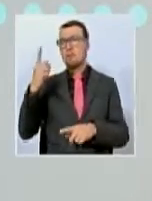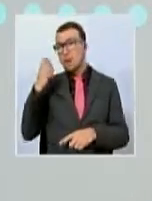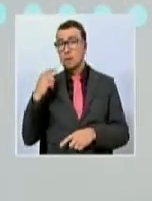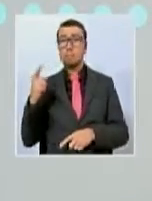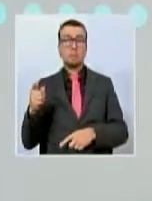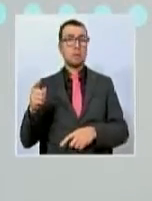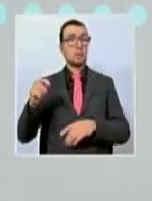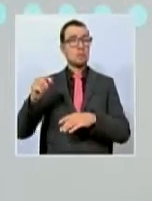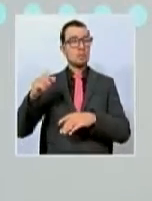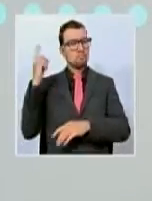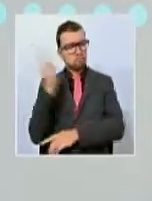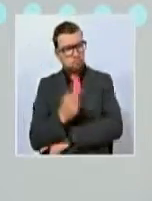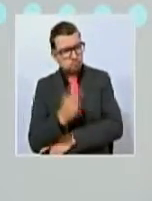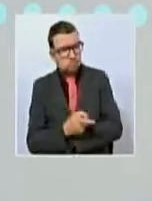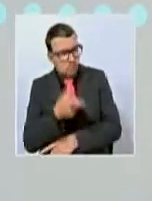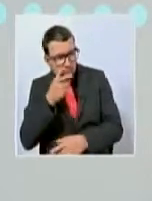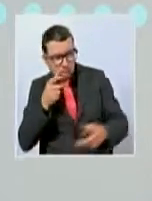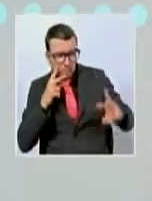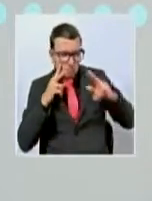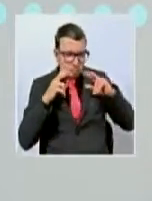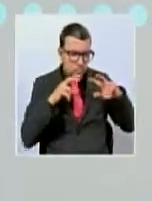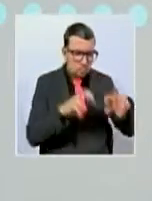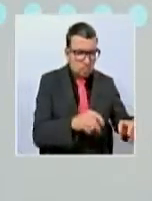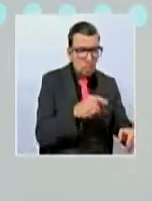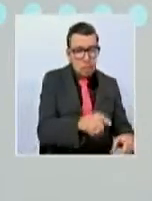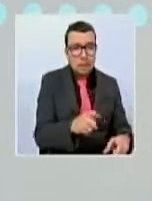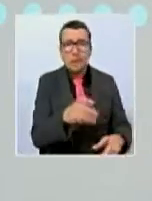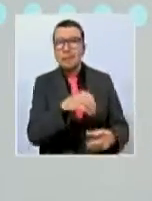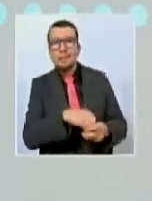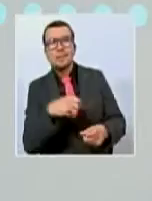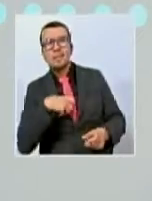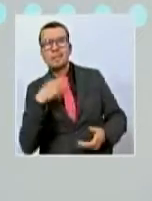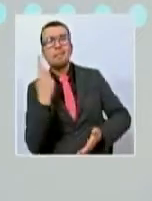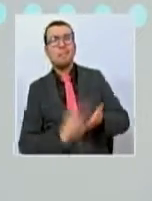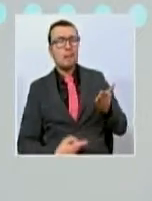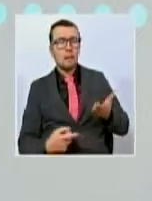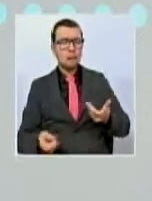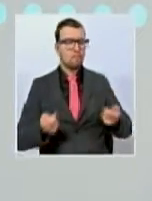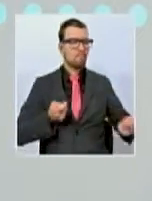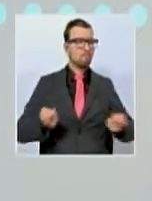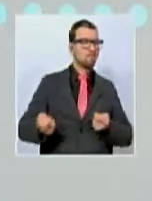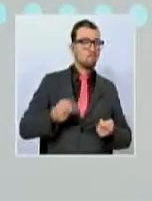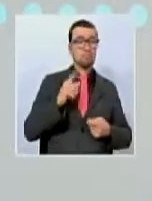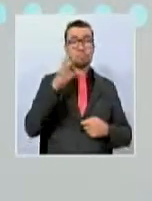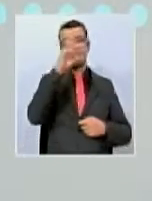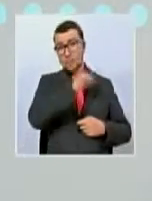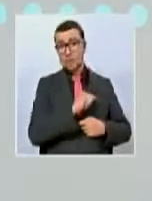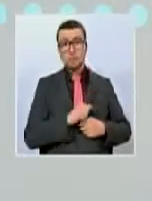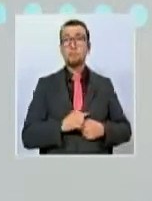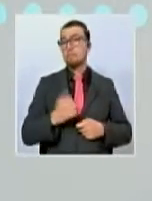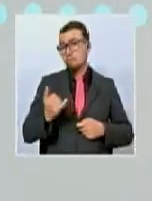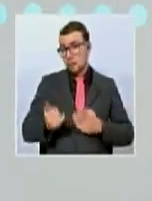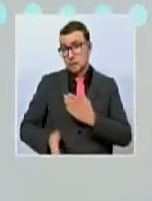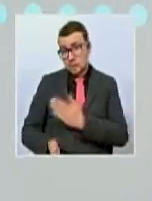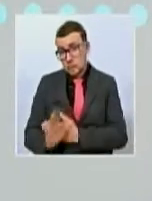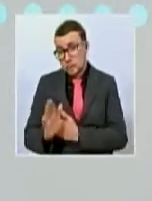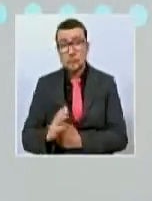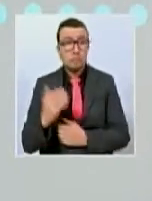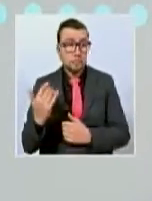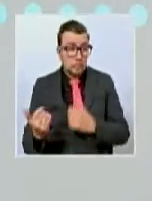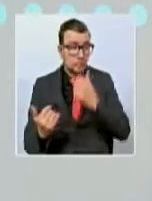autoridad de pronto revisar a profundidad los contenidos de este tipo de productos. Pero realmente, pues aquí vamos, ¿cierto? Estos espacios